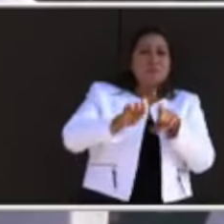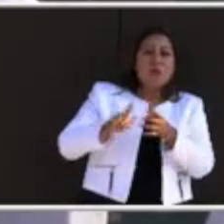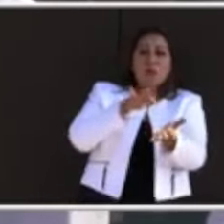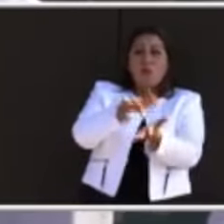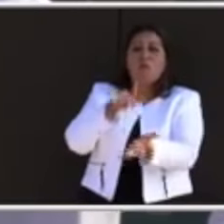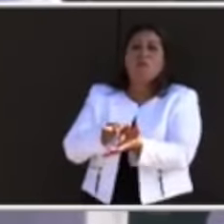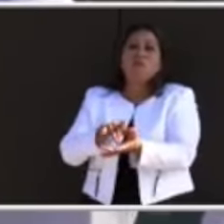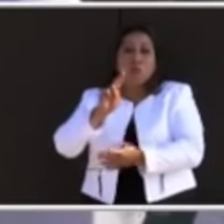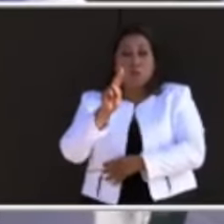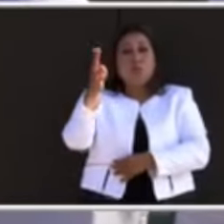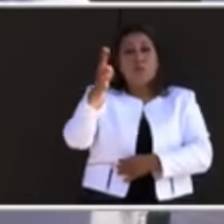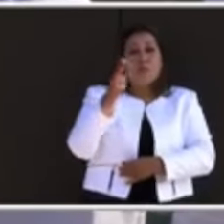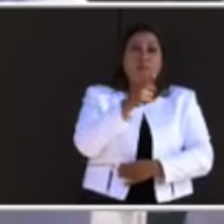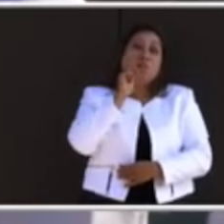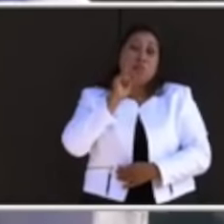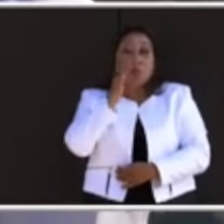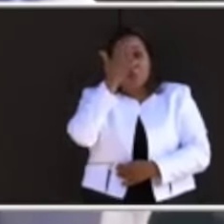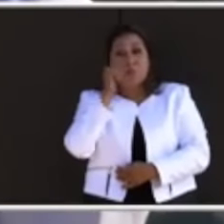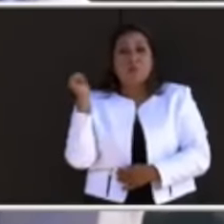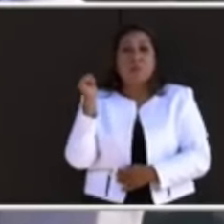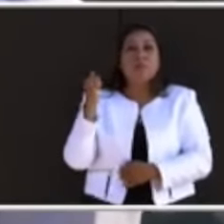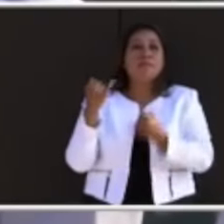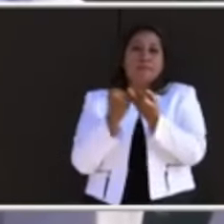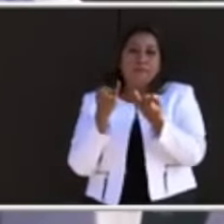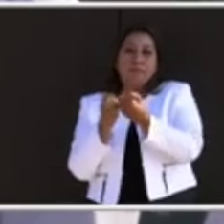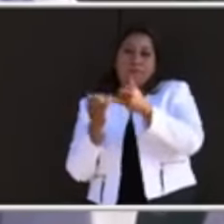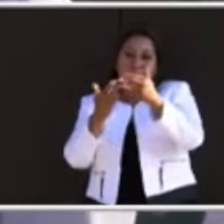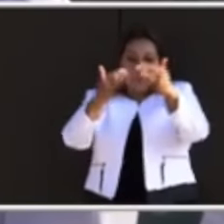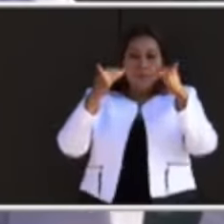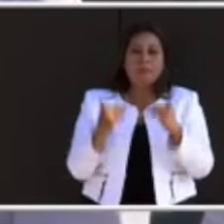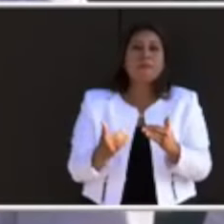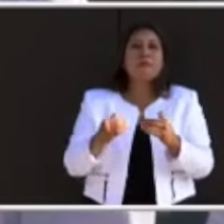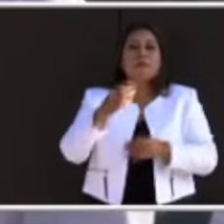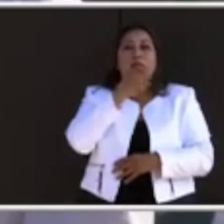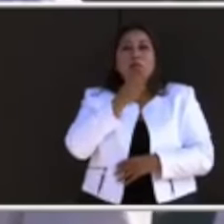Enrique Pérez Rodríguez será secretario de Educación.